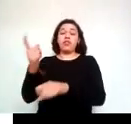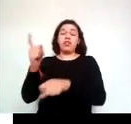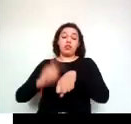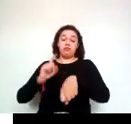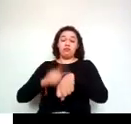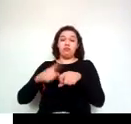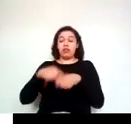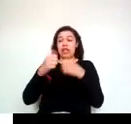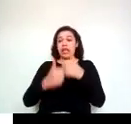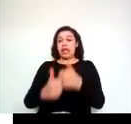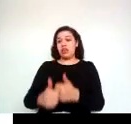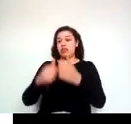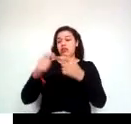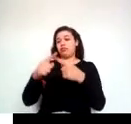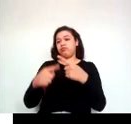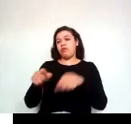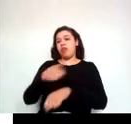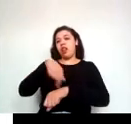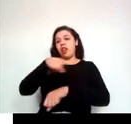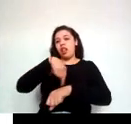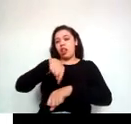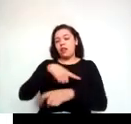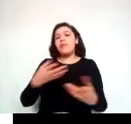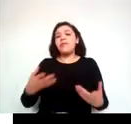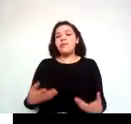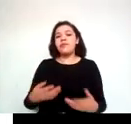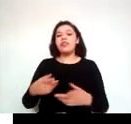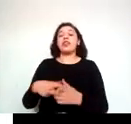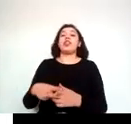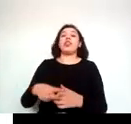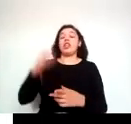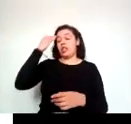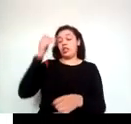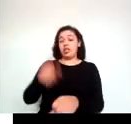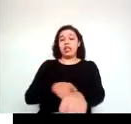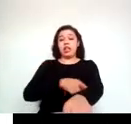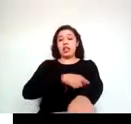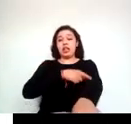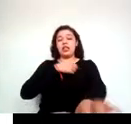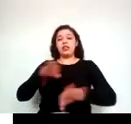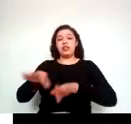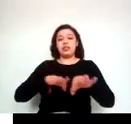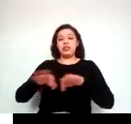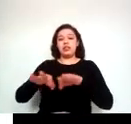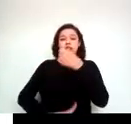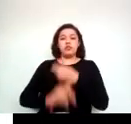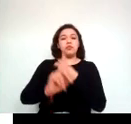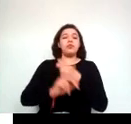trabajo establecido en su contrato. Y aquí es cuando las jornadas de trabajo extenso pues ya son un riesgo psicosocial.